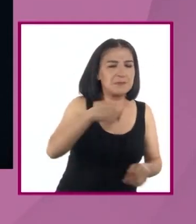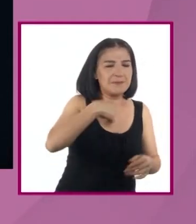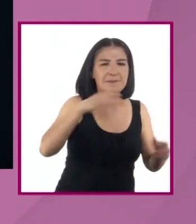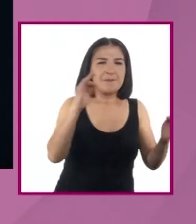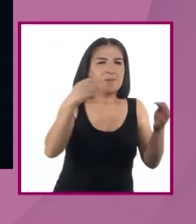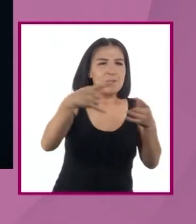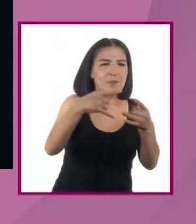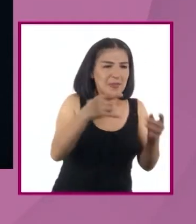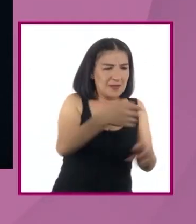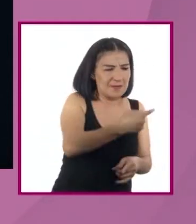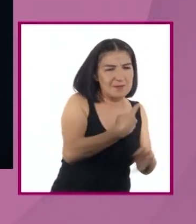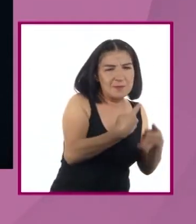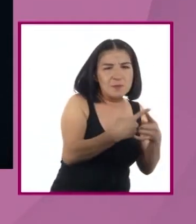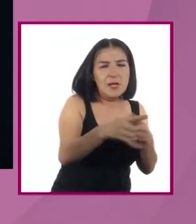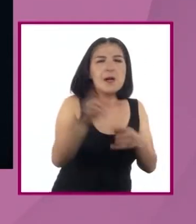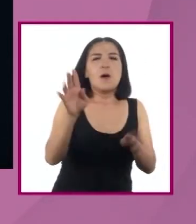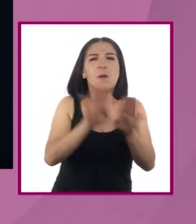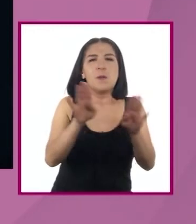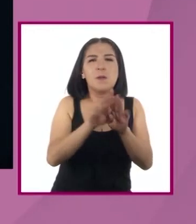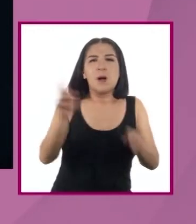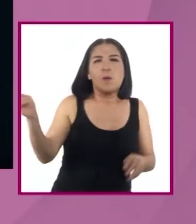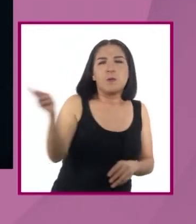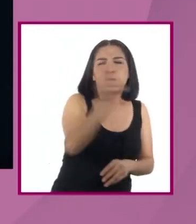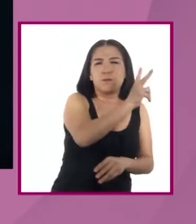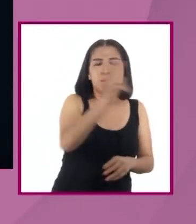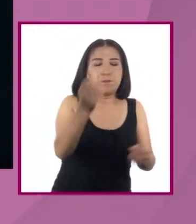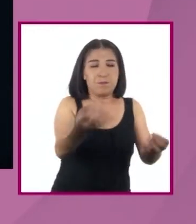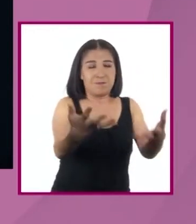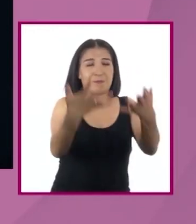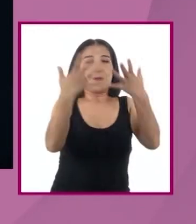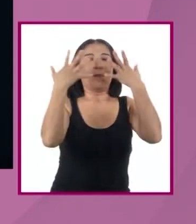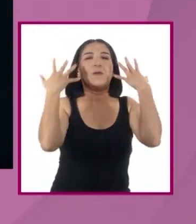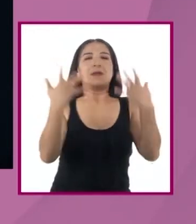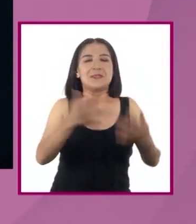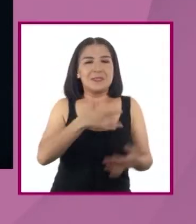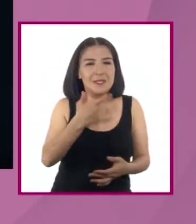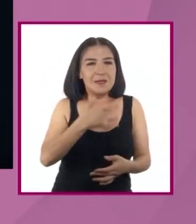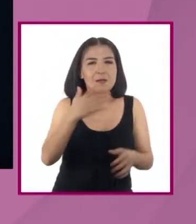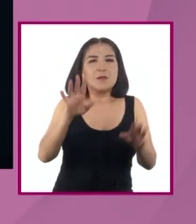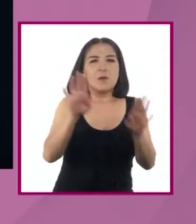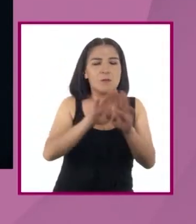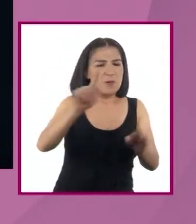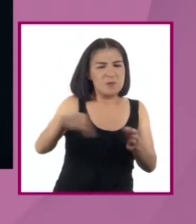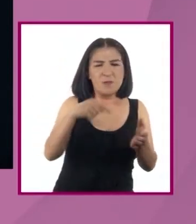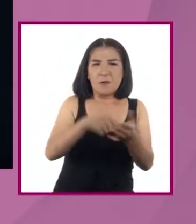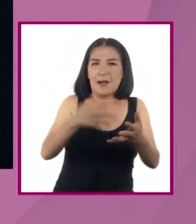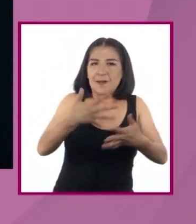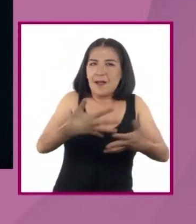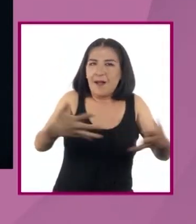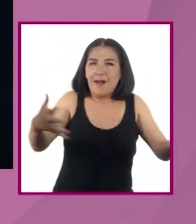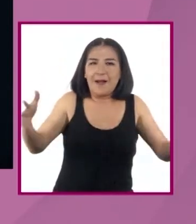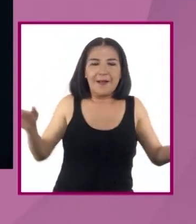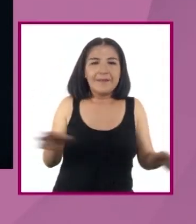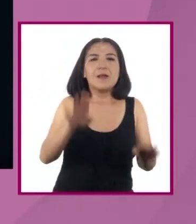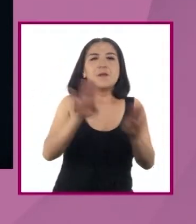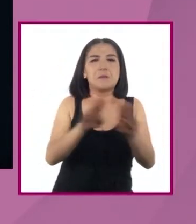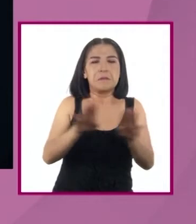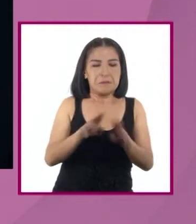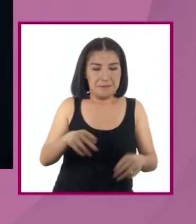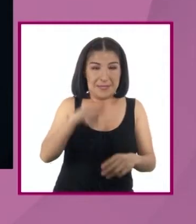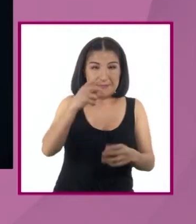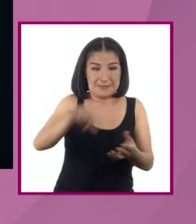y un chiflón de aire nos heló la cara. Era un amplio espacio y al centro de él había un sillón